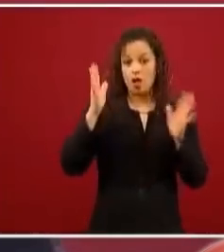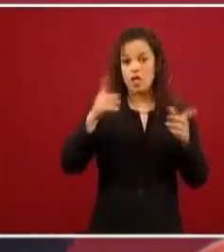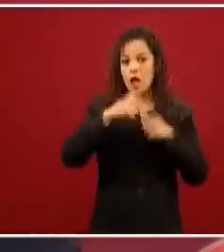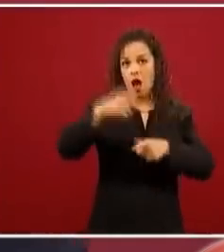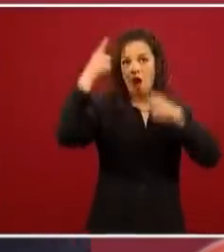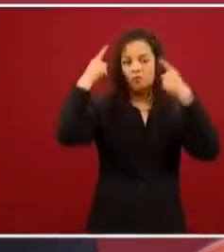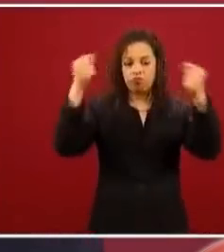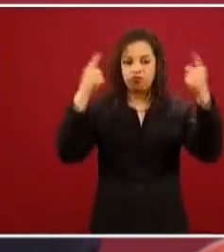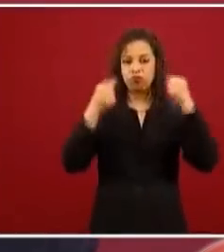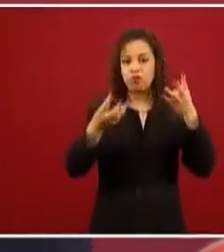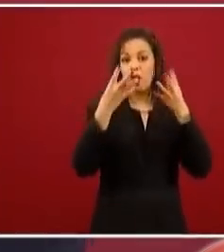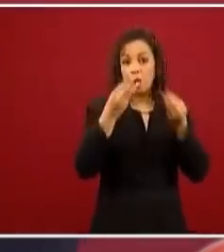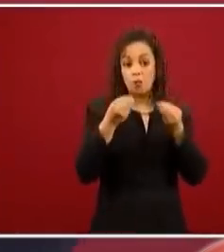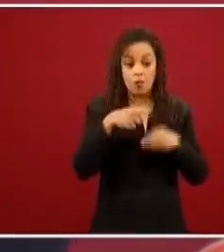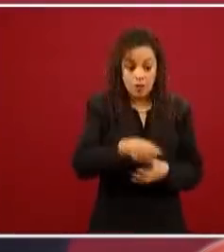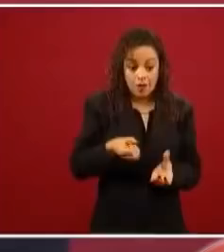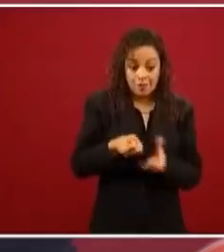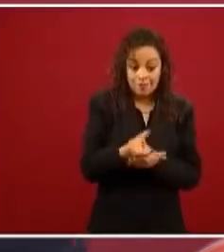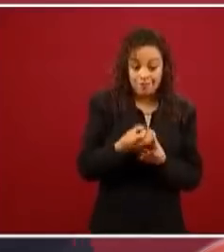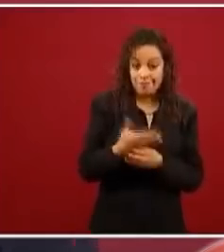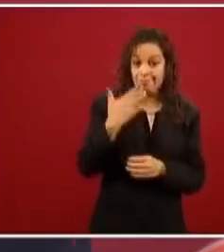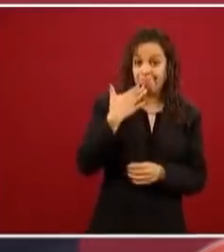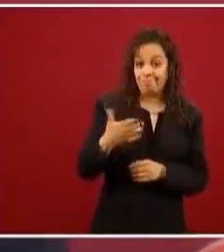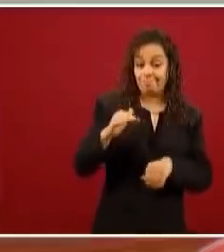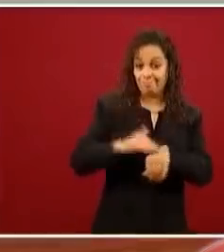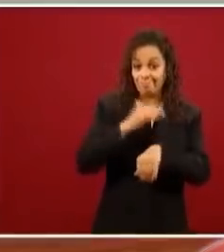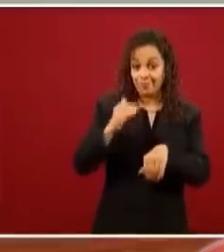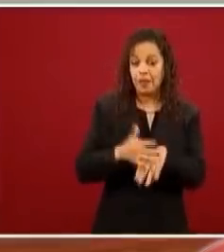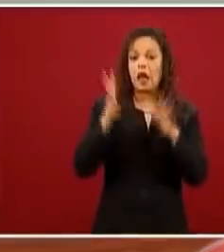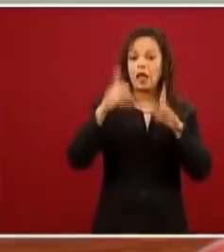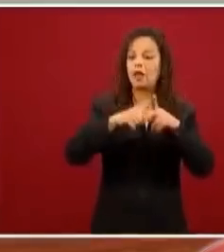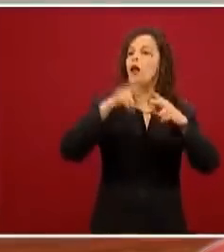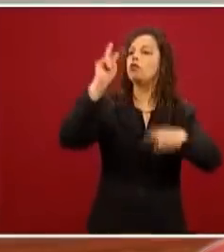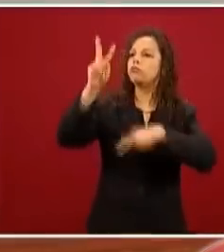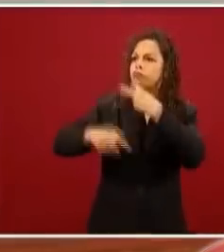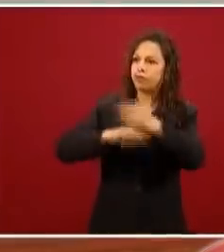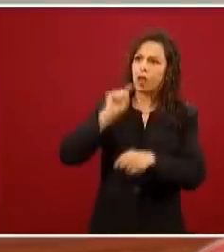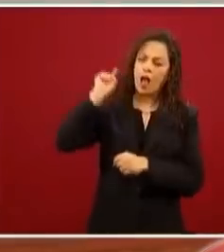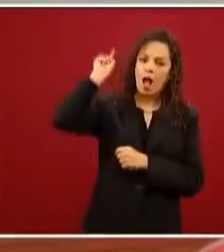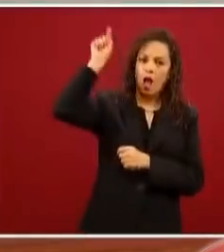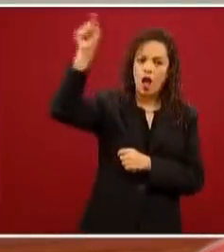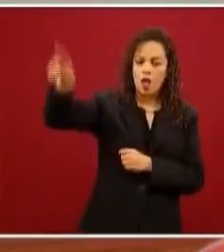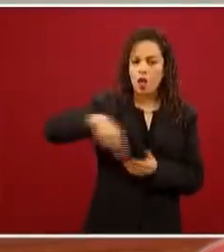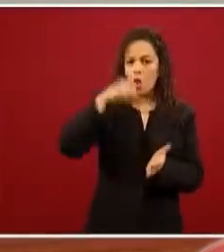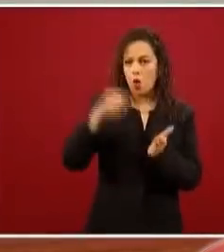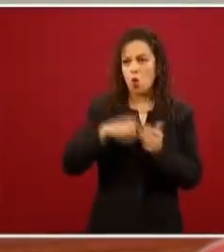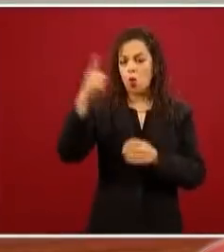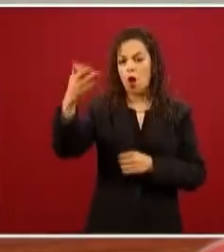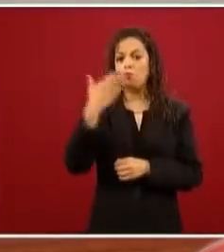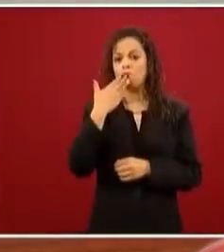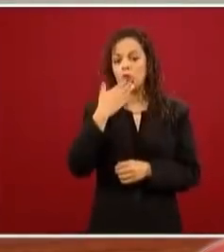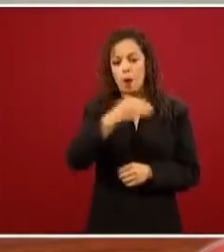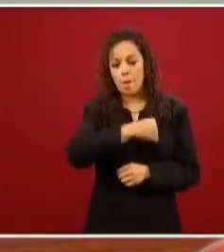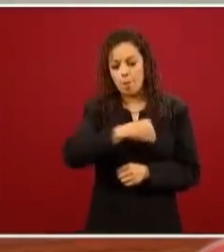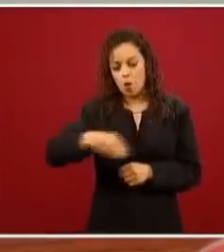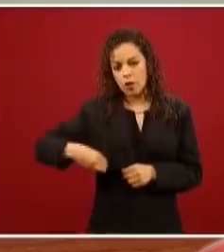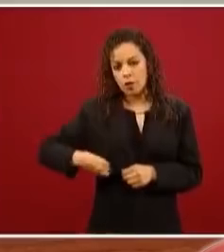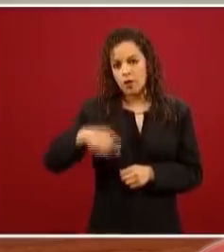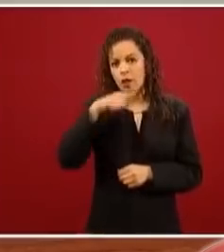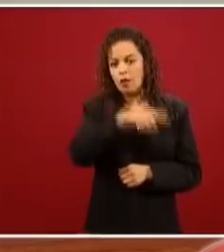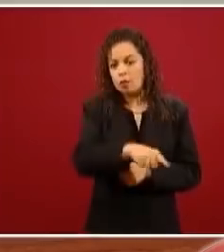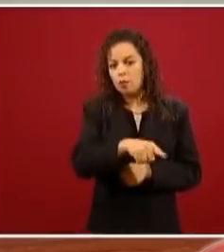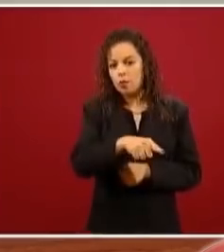irán para allá. Sí ha habido una situación en algunos municipios de Sonora muy específicos en donde ha sido